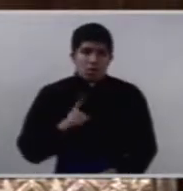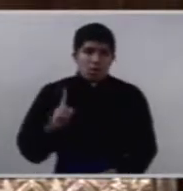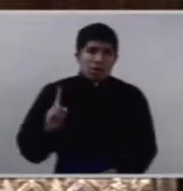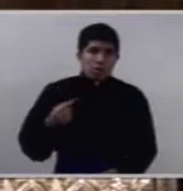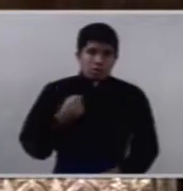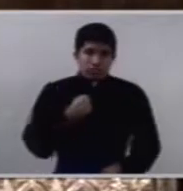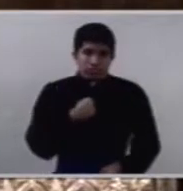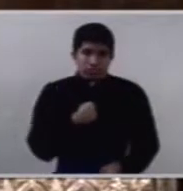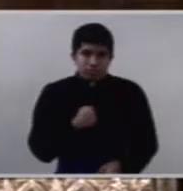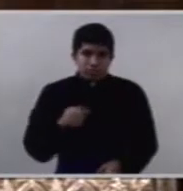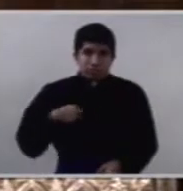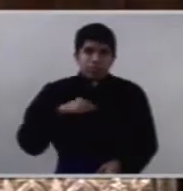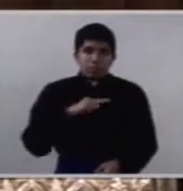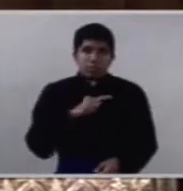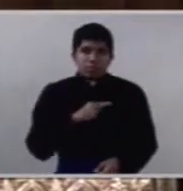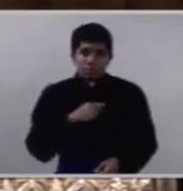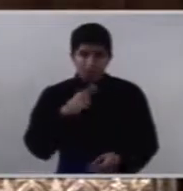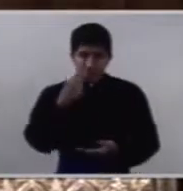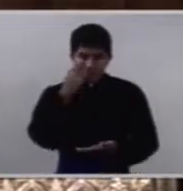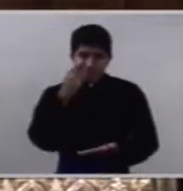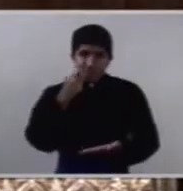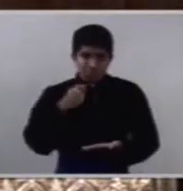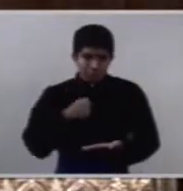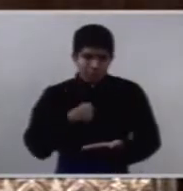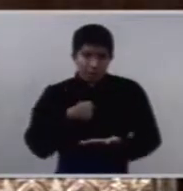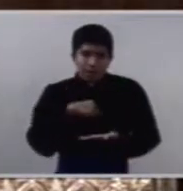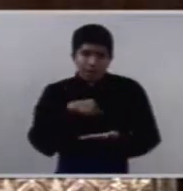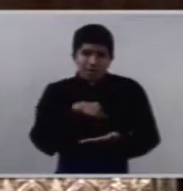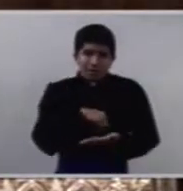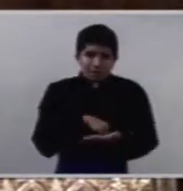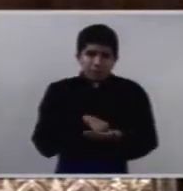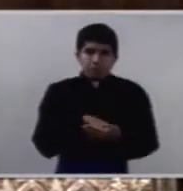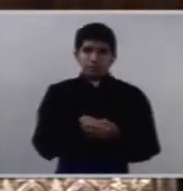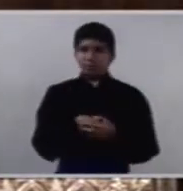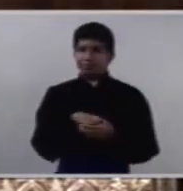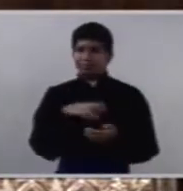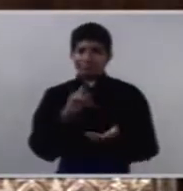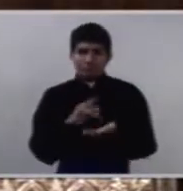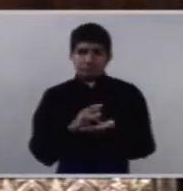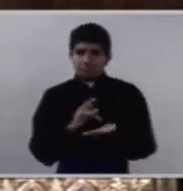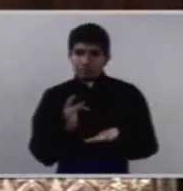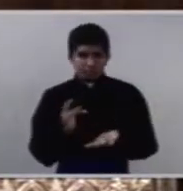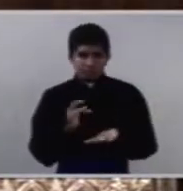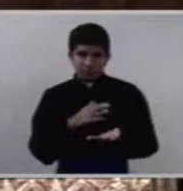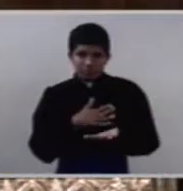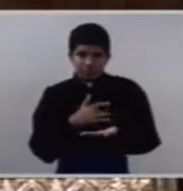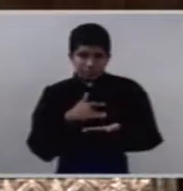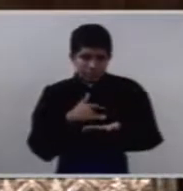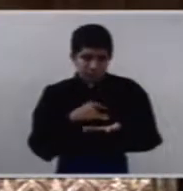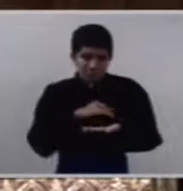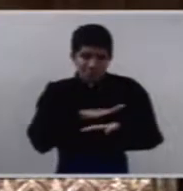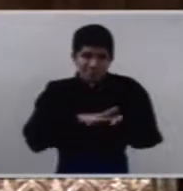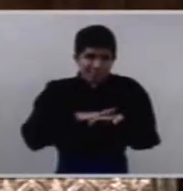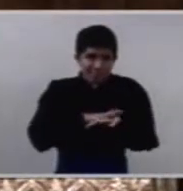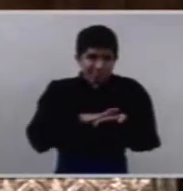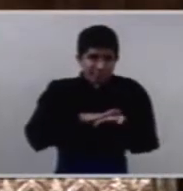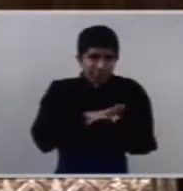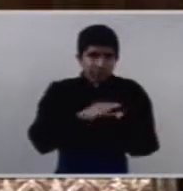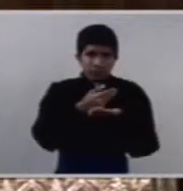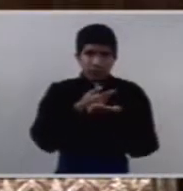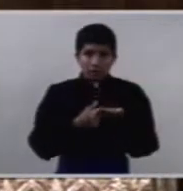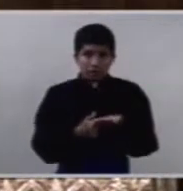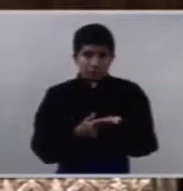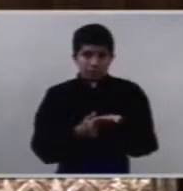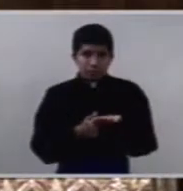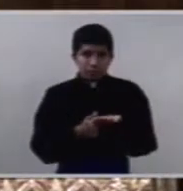de mirar primero en nosotros la ingratitud, de mirar en nosotros